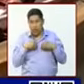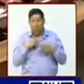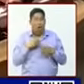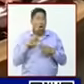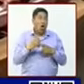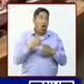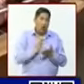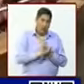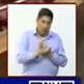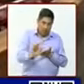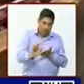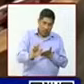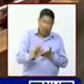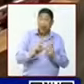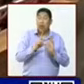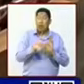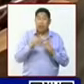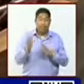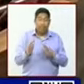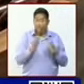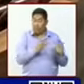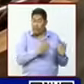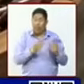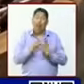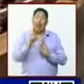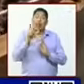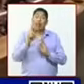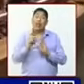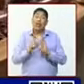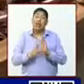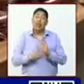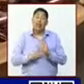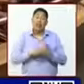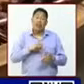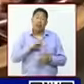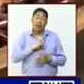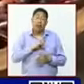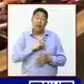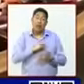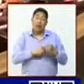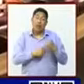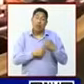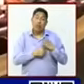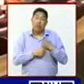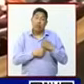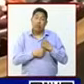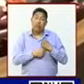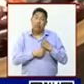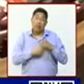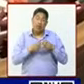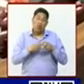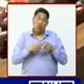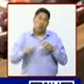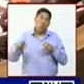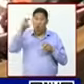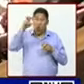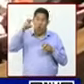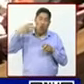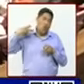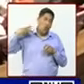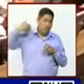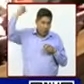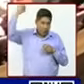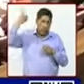tema de la aprobación de las listas para el ascenso de generales, tanto de la Policía Boliviana como también de las